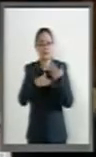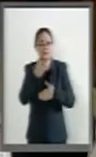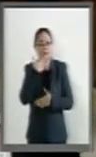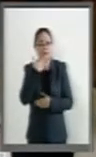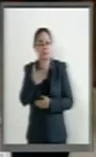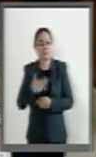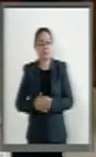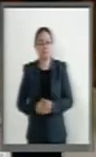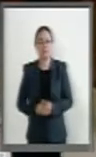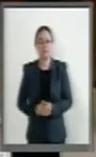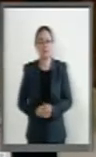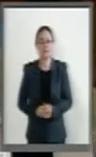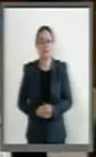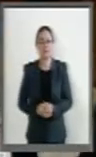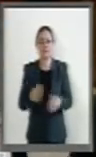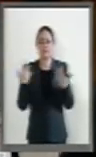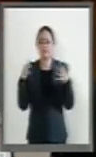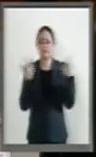éxitos.